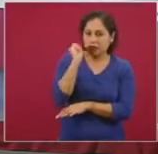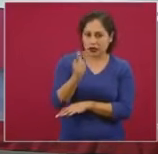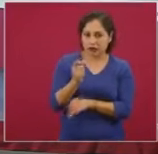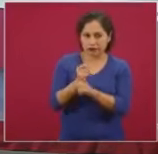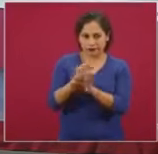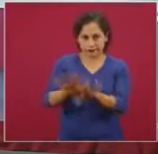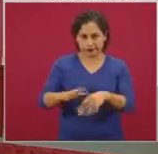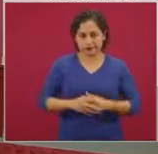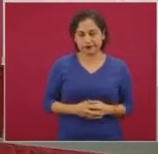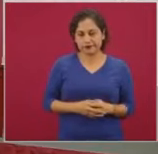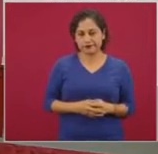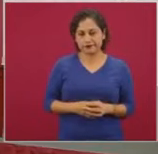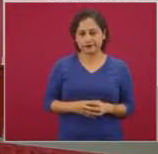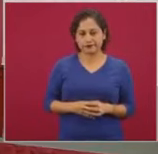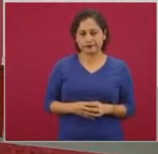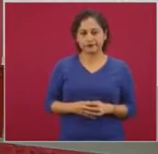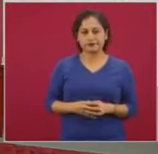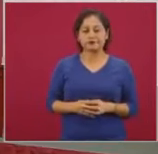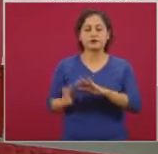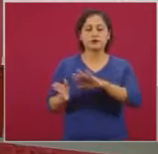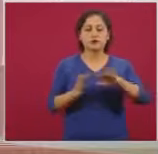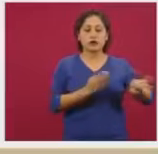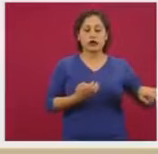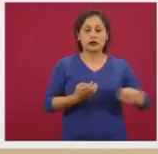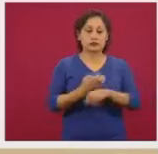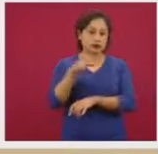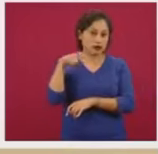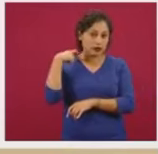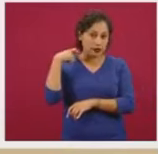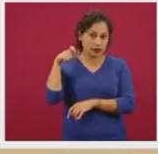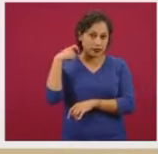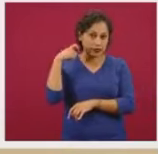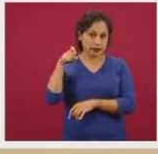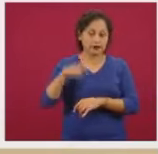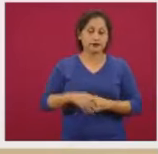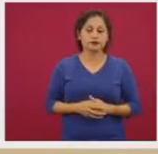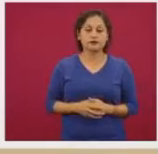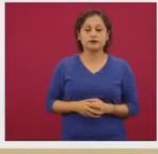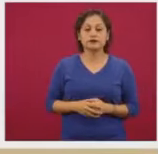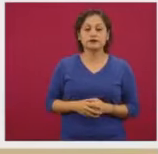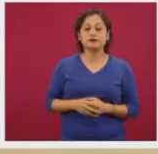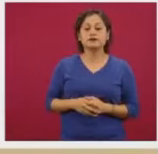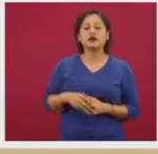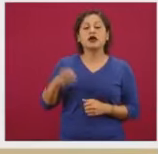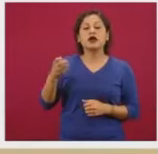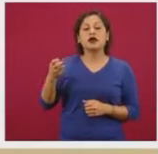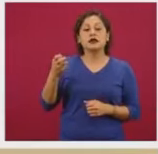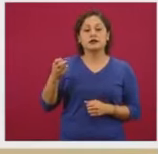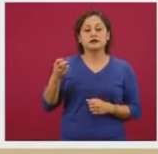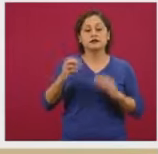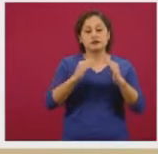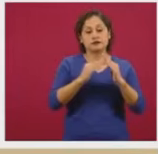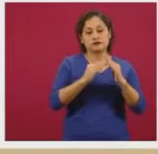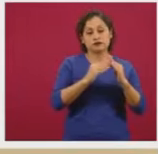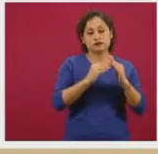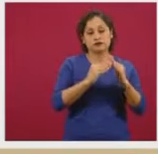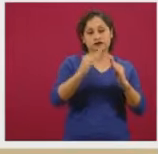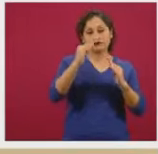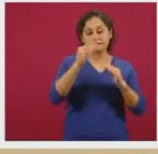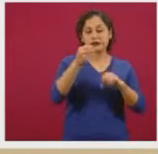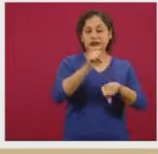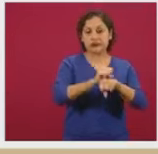semanas. La siguiente, por favor. Querétaro, inicia su curva de exceso de mortalidad en la semana 19, un poco